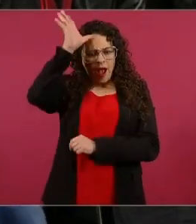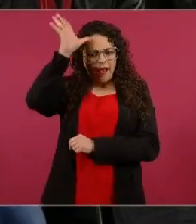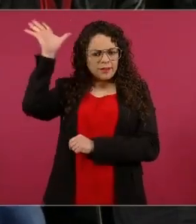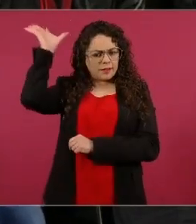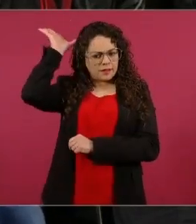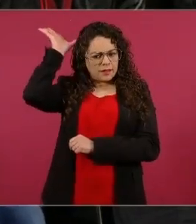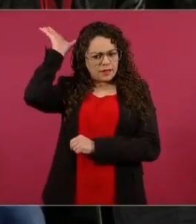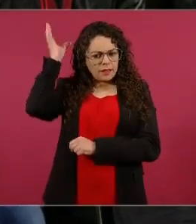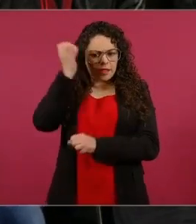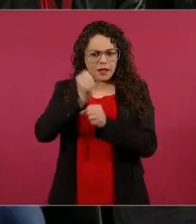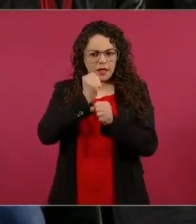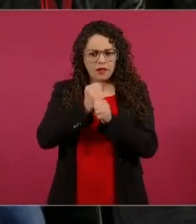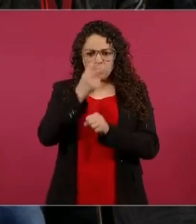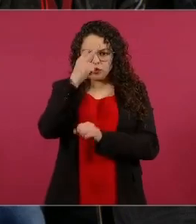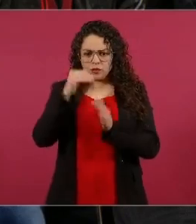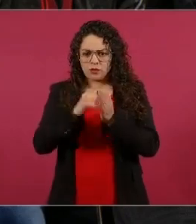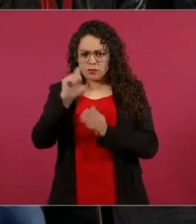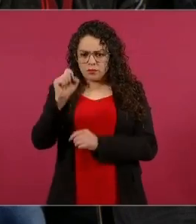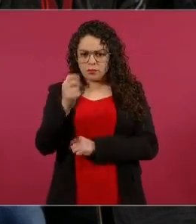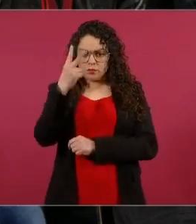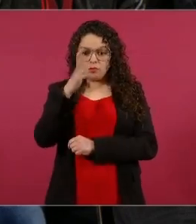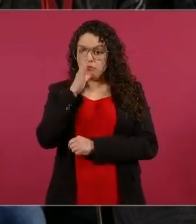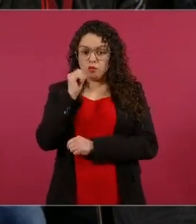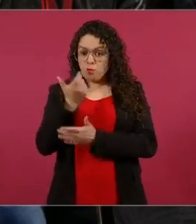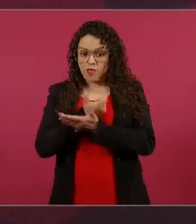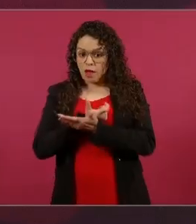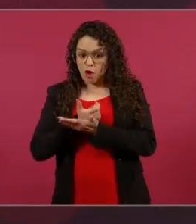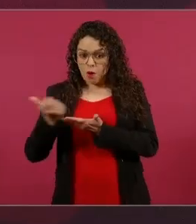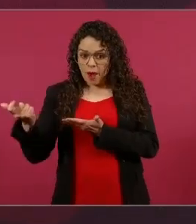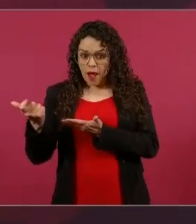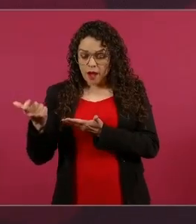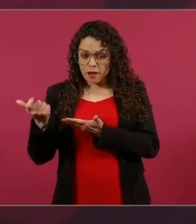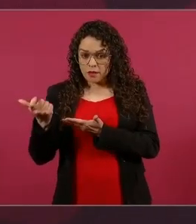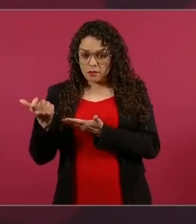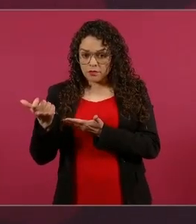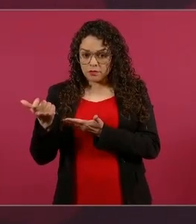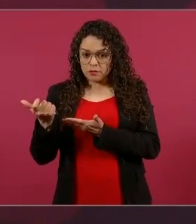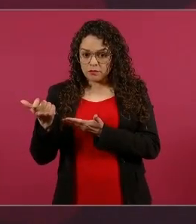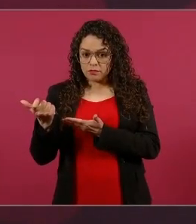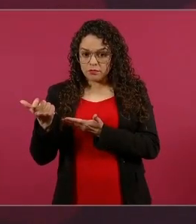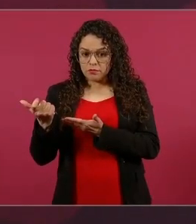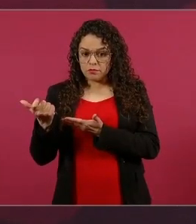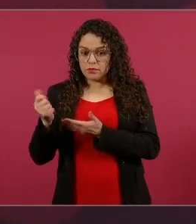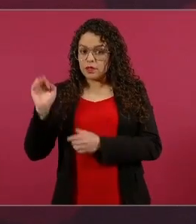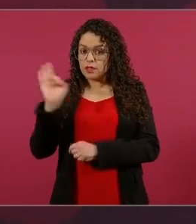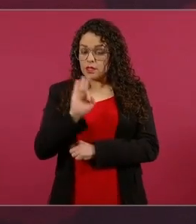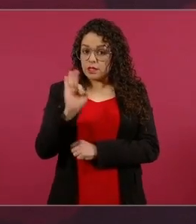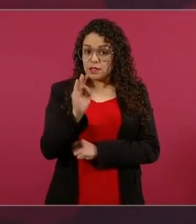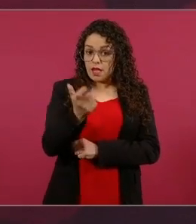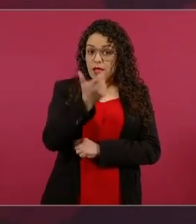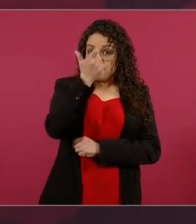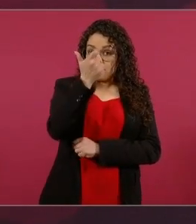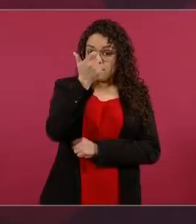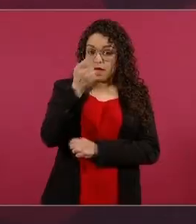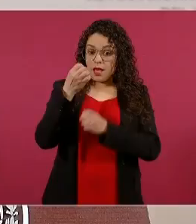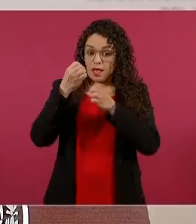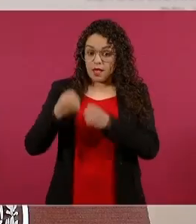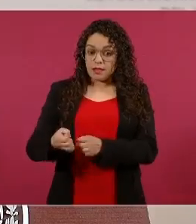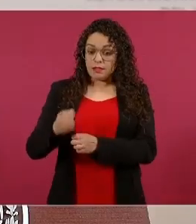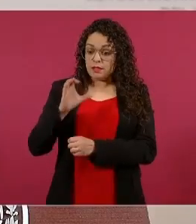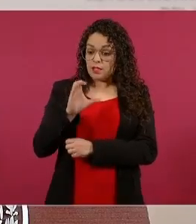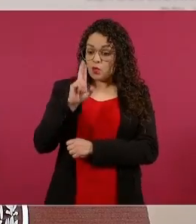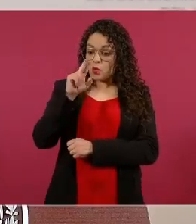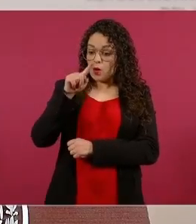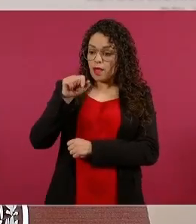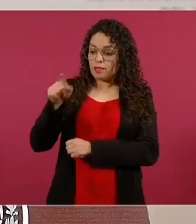del 2022 ya no se van a poder cobrar ya no pueden recuperarlos si el dinero sigue en cuentas no solamente del